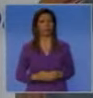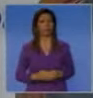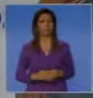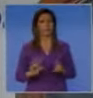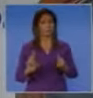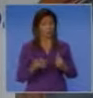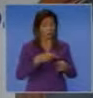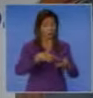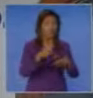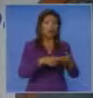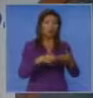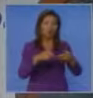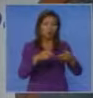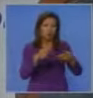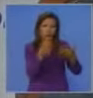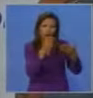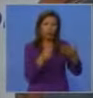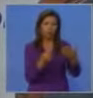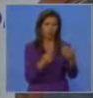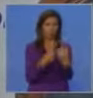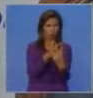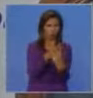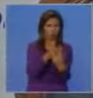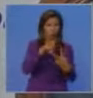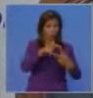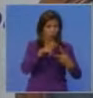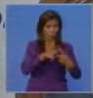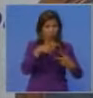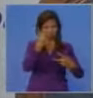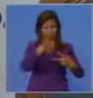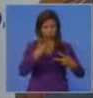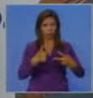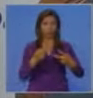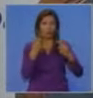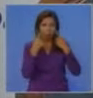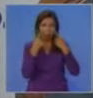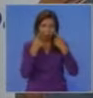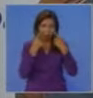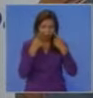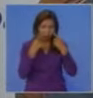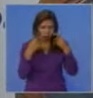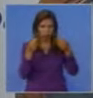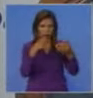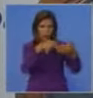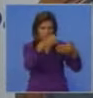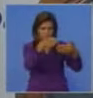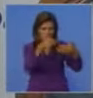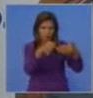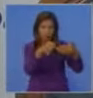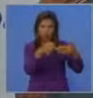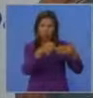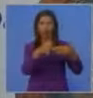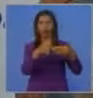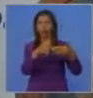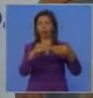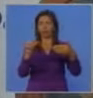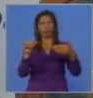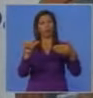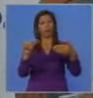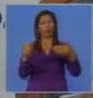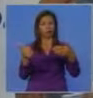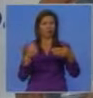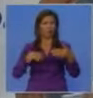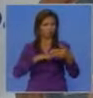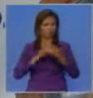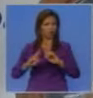firmas. La primera, en que los verificadores revisaban visualmente la firma del colectivo frente a la base